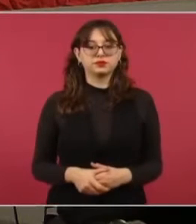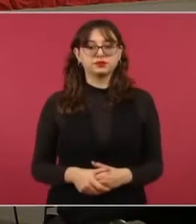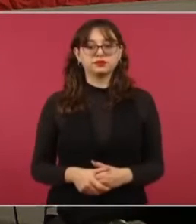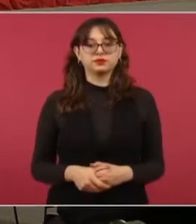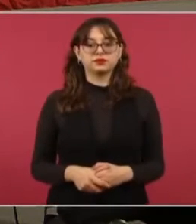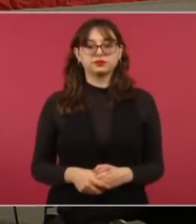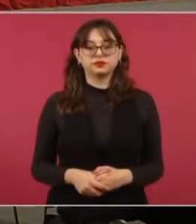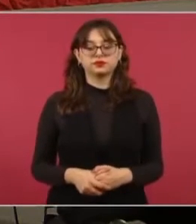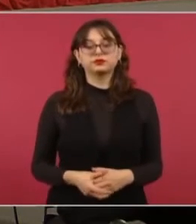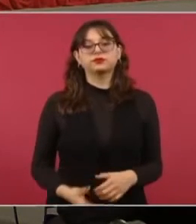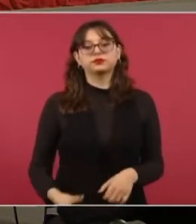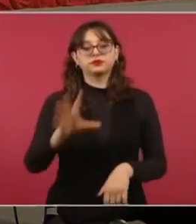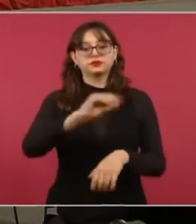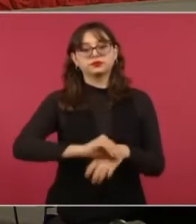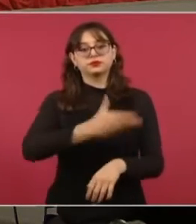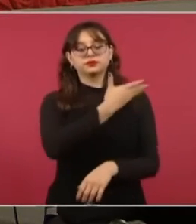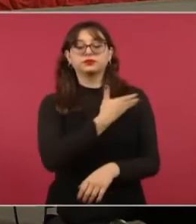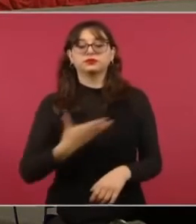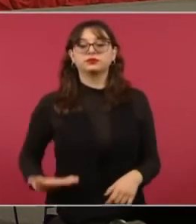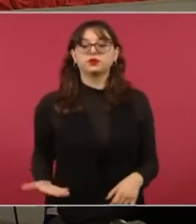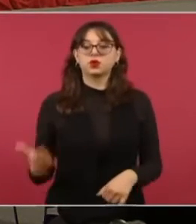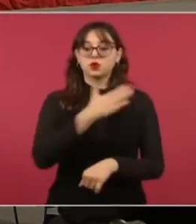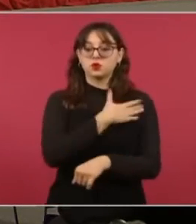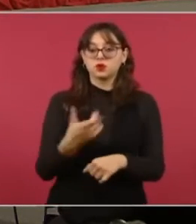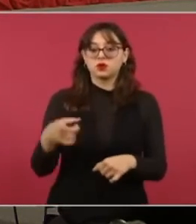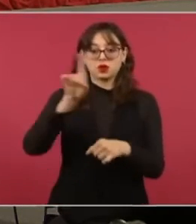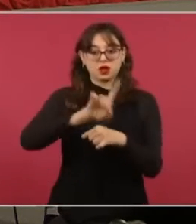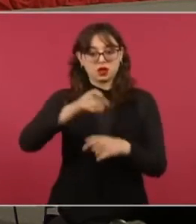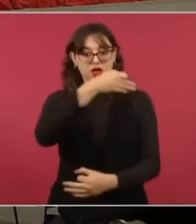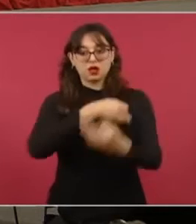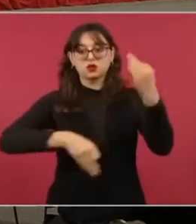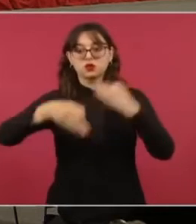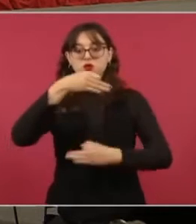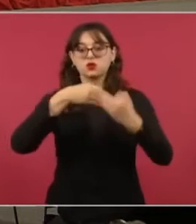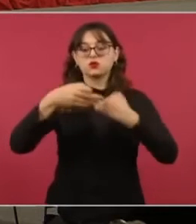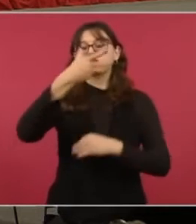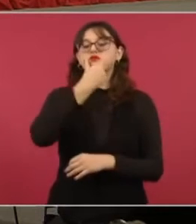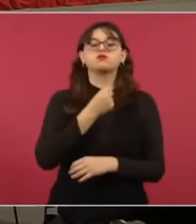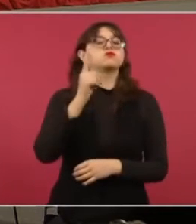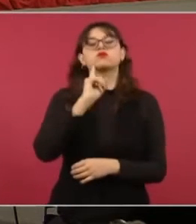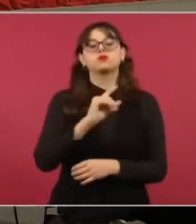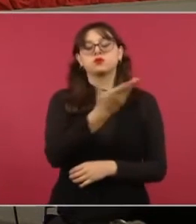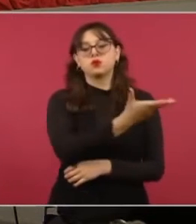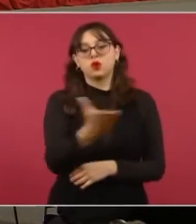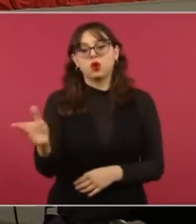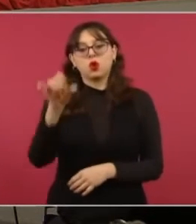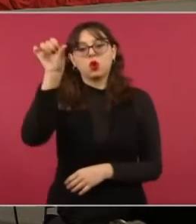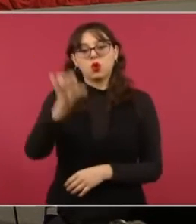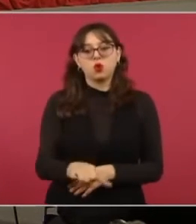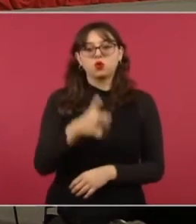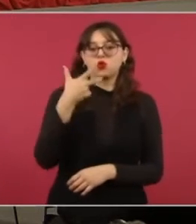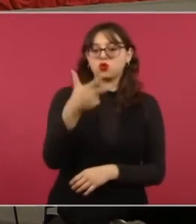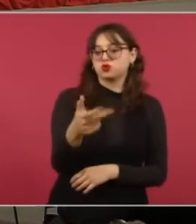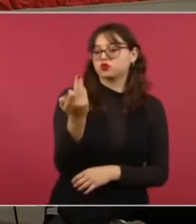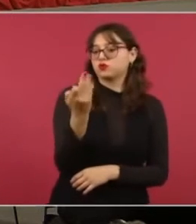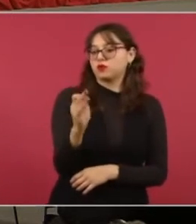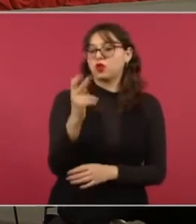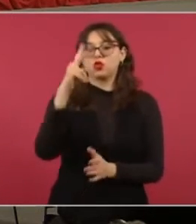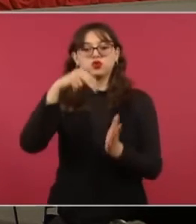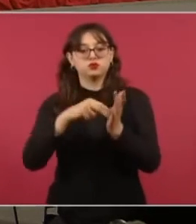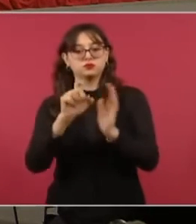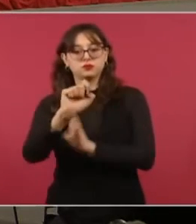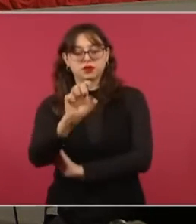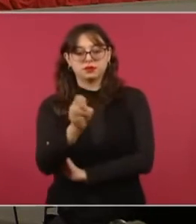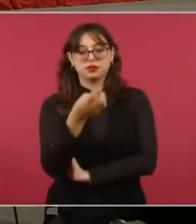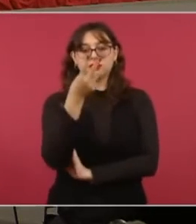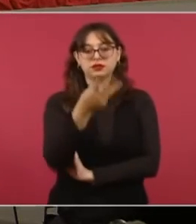Con su permiso, señor presidente, buenos días a todas, a todos. Hoy es 8 de febrero de 2023 y esta es la sección ¿Quiénes quieren